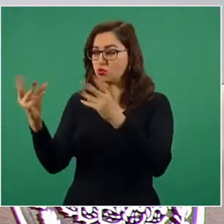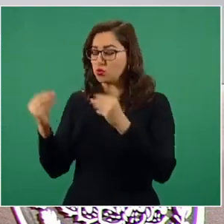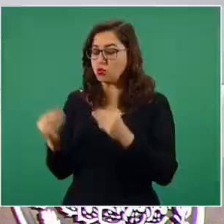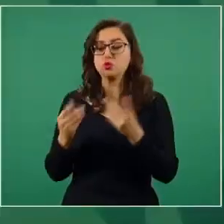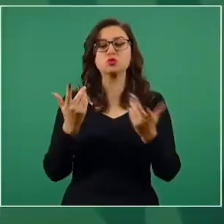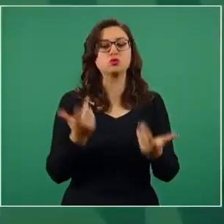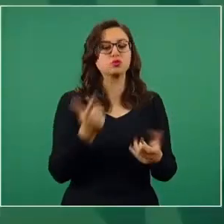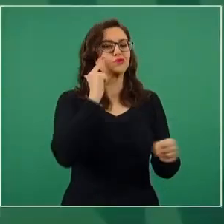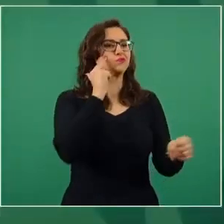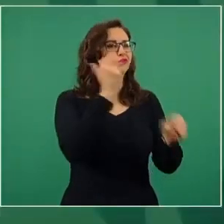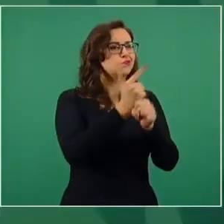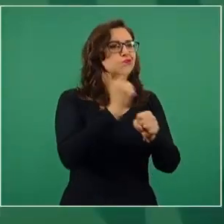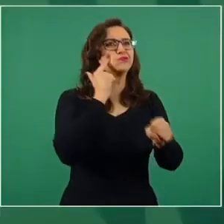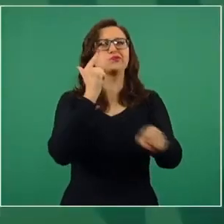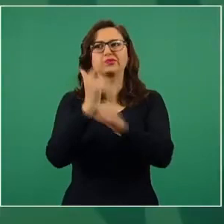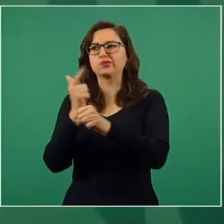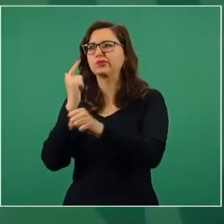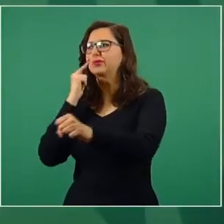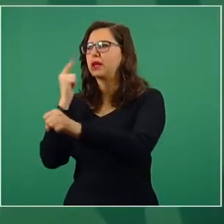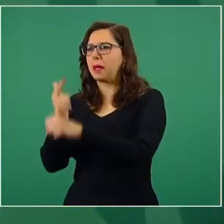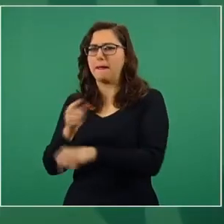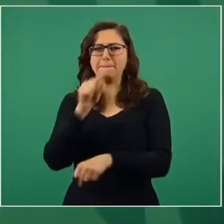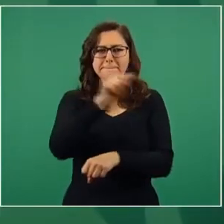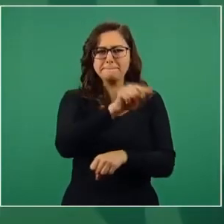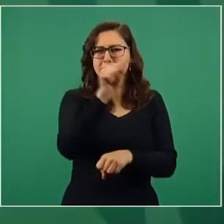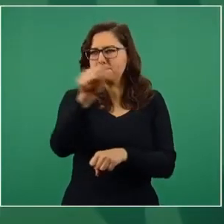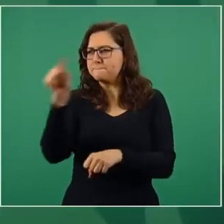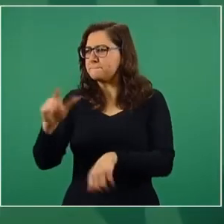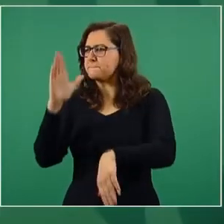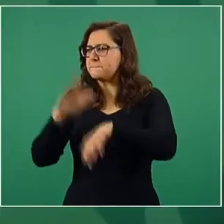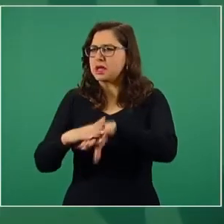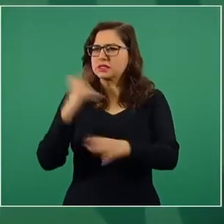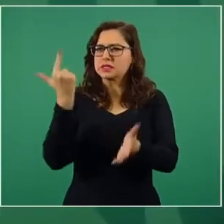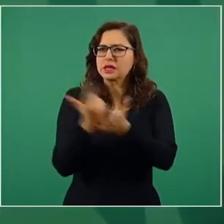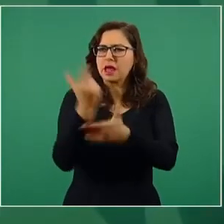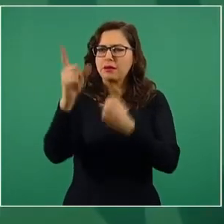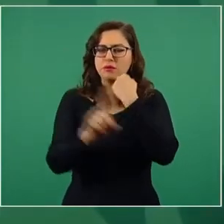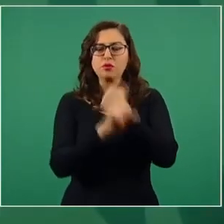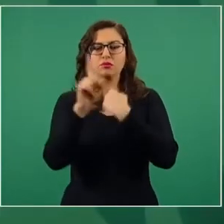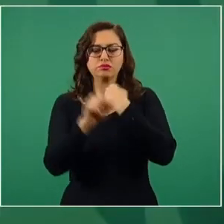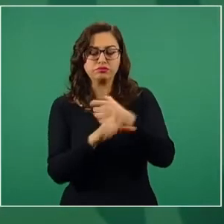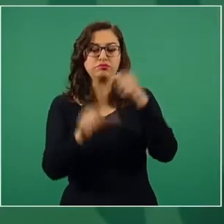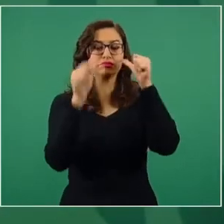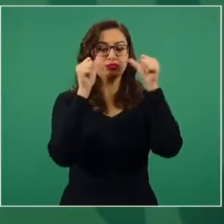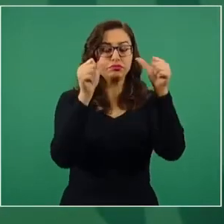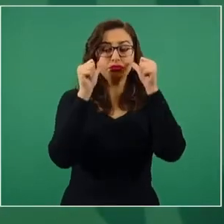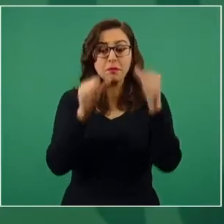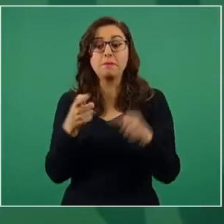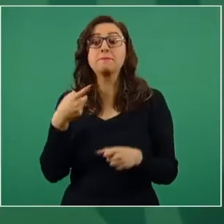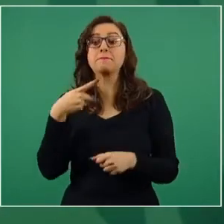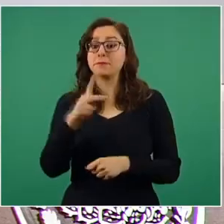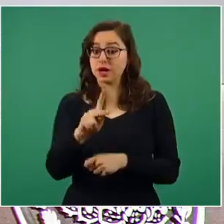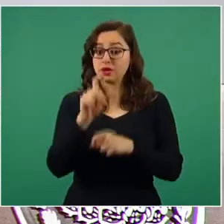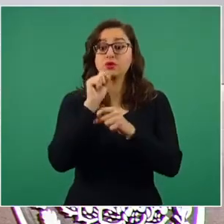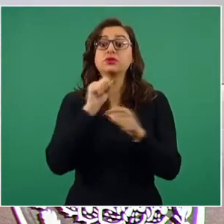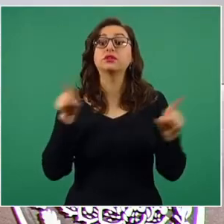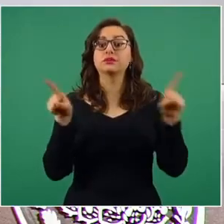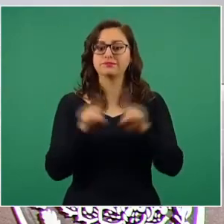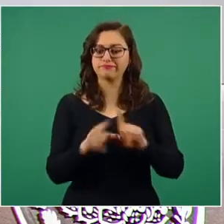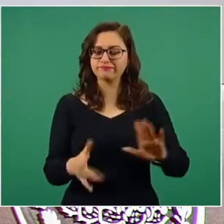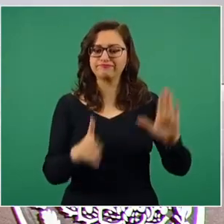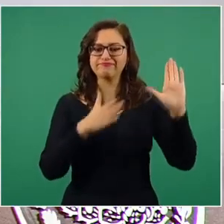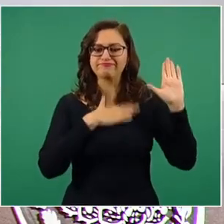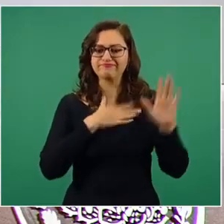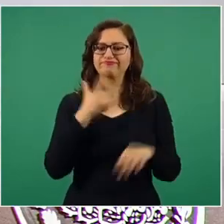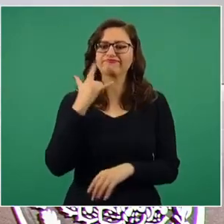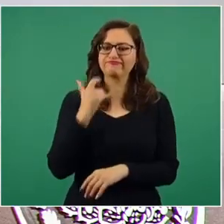se detectó un mayor número de víctimas. Pero también nos comprometen a seguir trabajando con ahínco en la construcción de